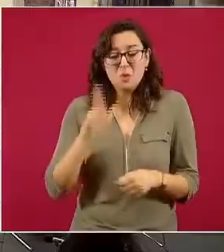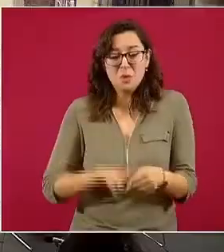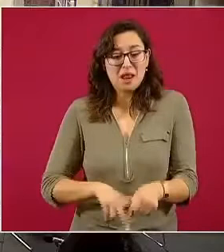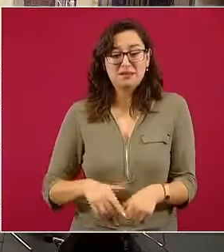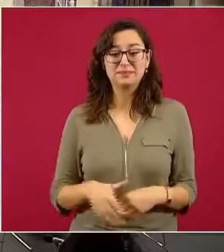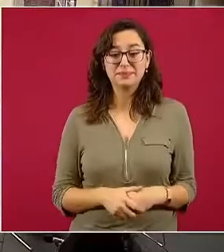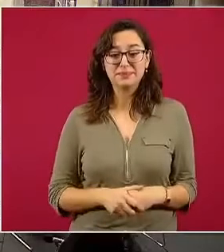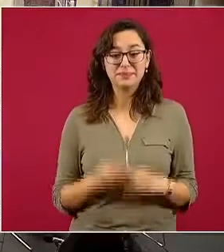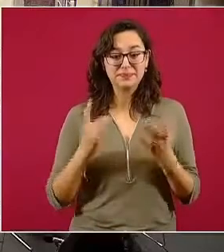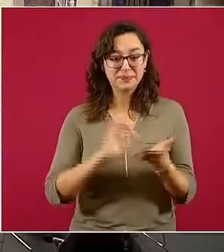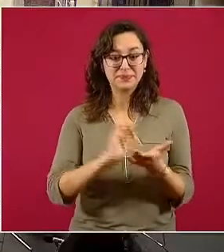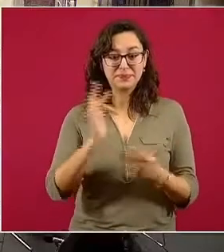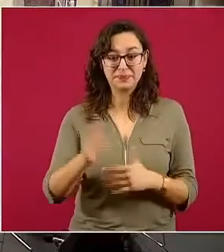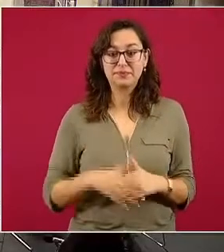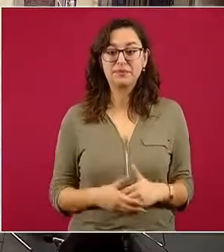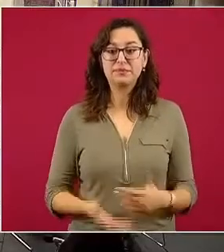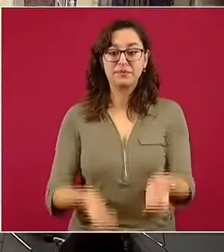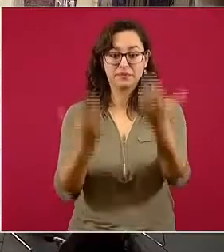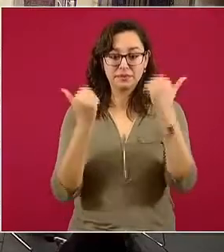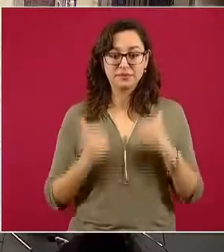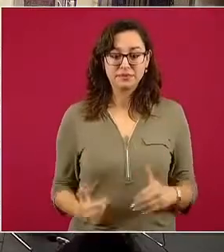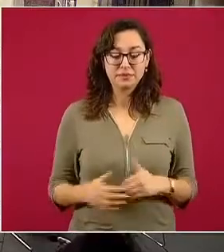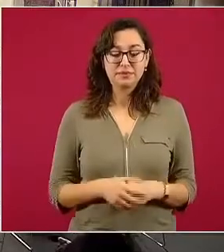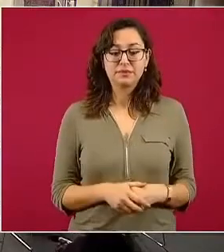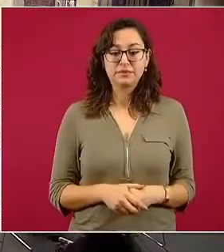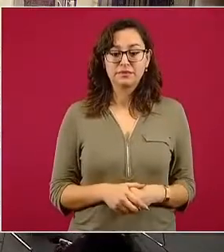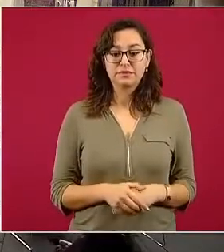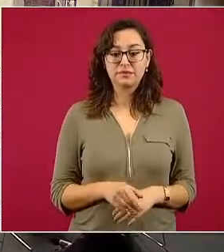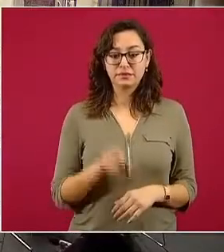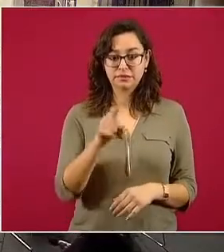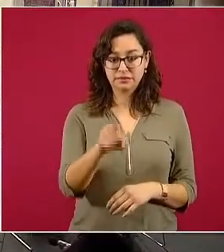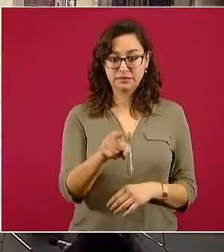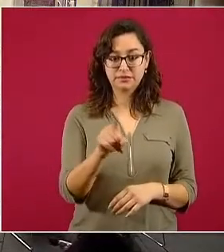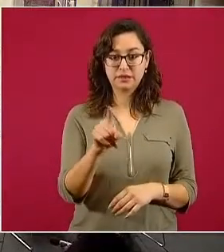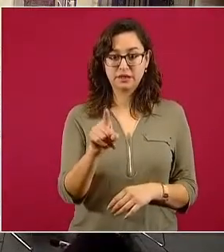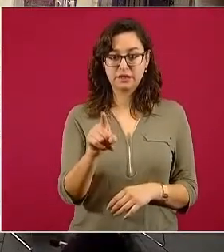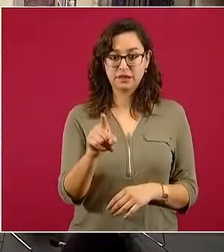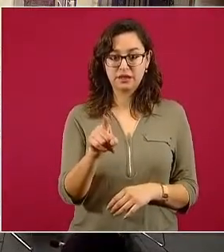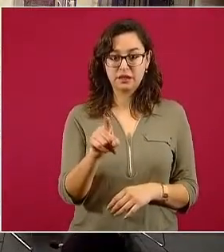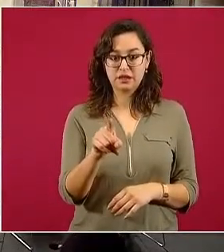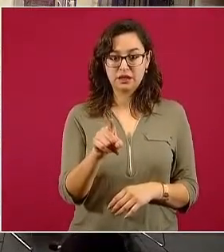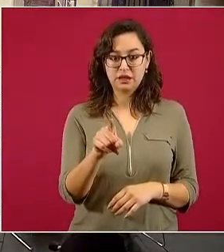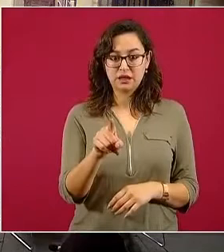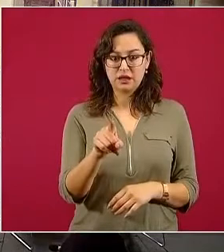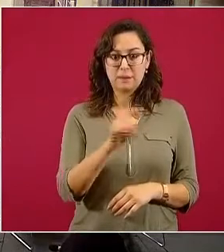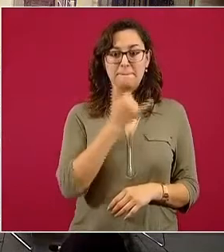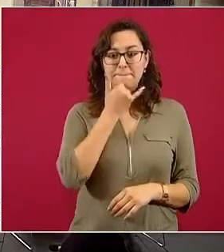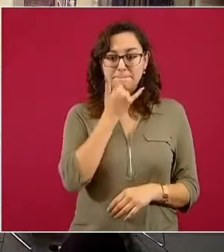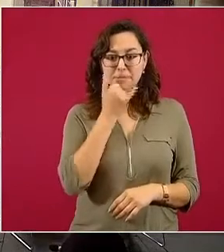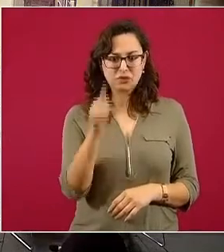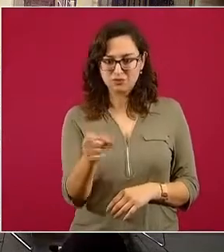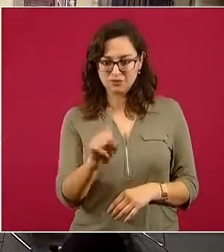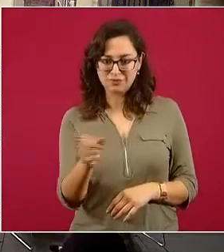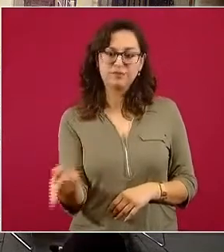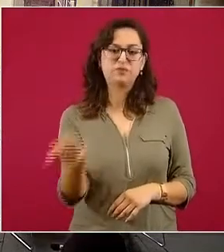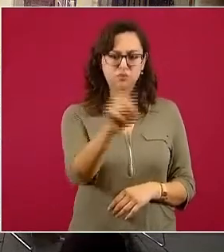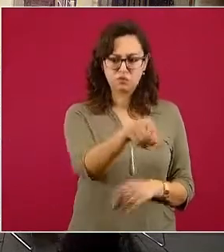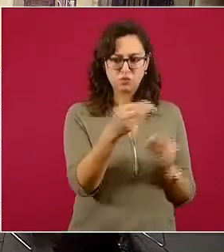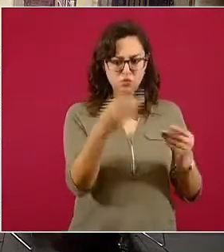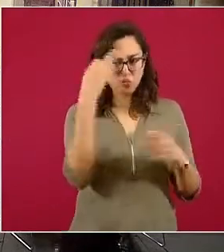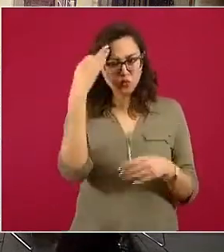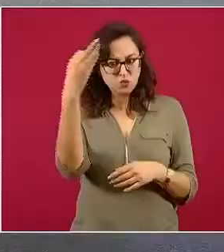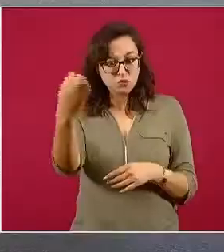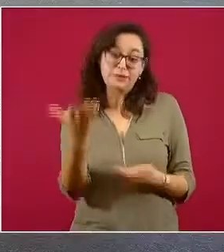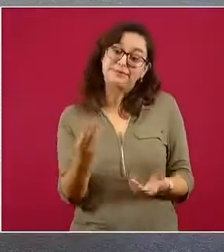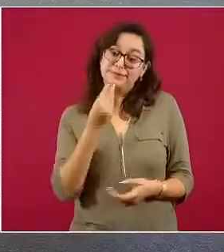Gracias, Natalia Vitela. Vámonos a pasar por aquí con Liliana. No, usted casi hace mucho que no le damos la palabra. Adelante. Ni modo,